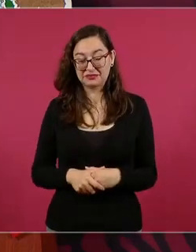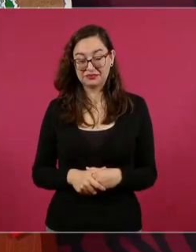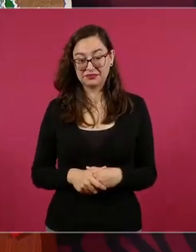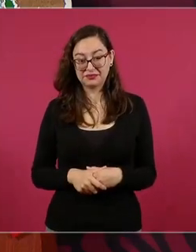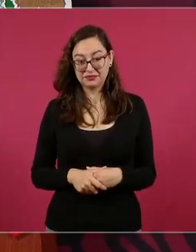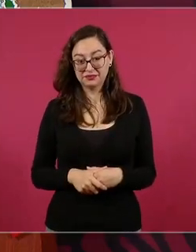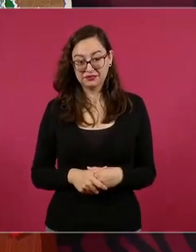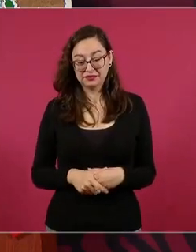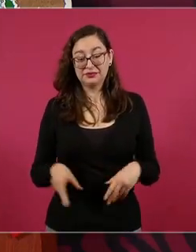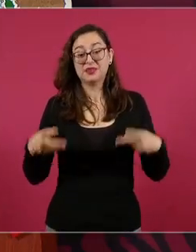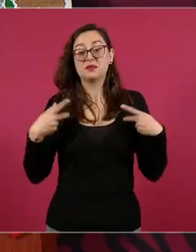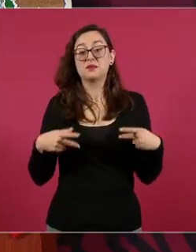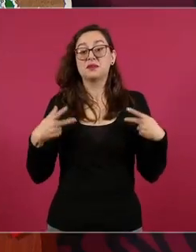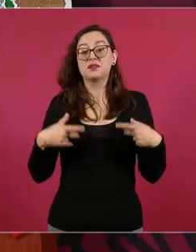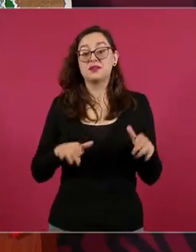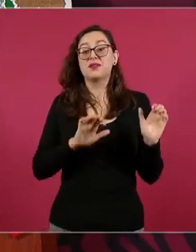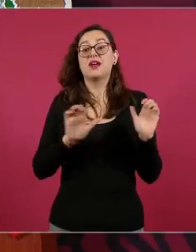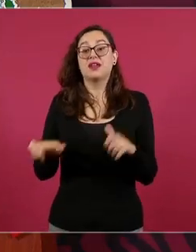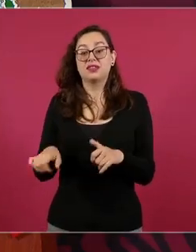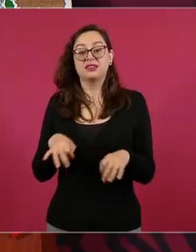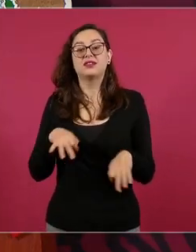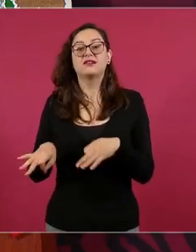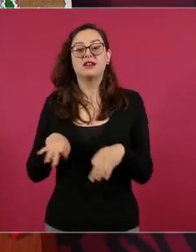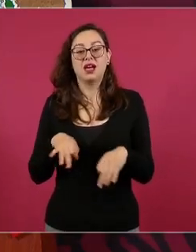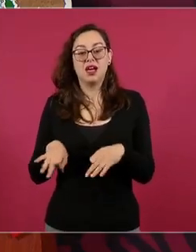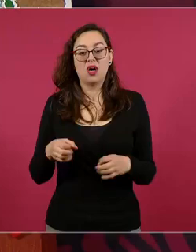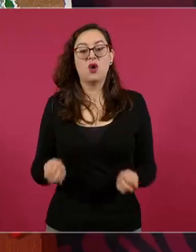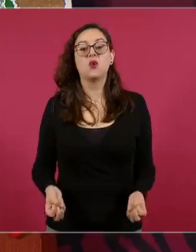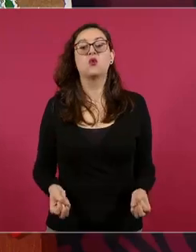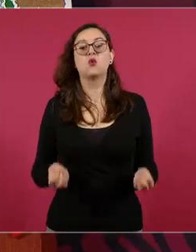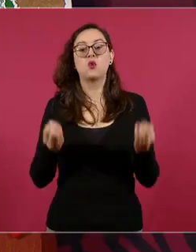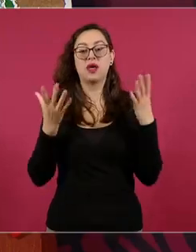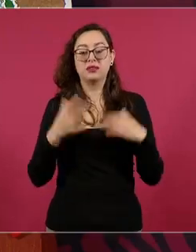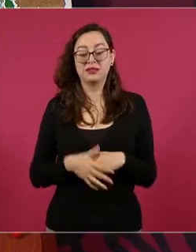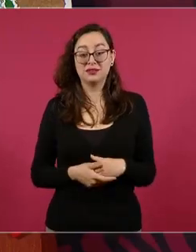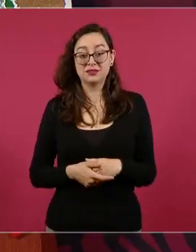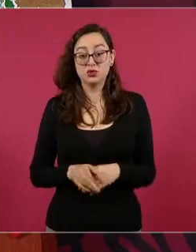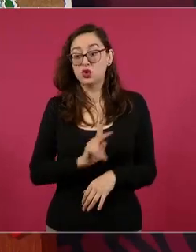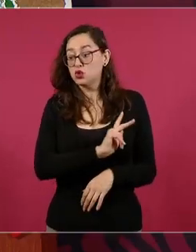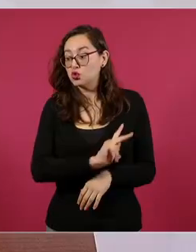¿Cuántos trabajadores, cuántos soldadores mexicanos